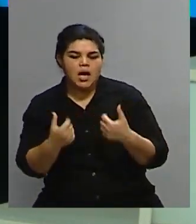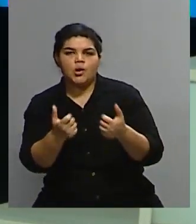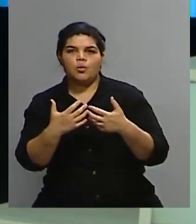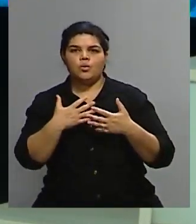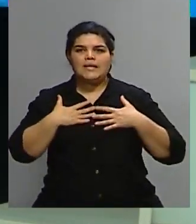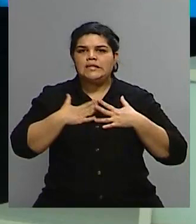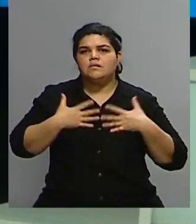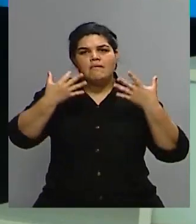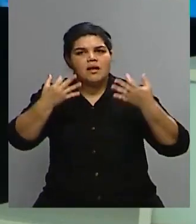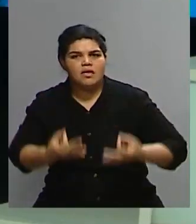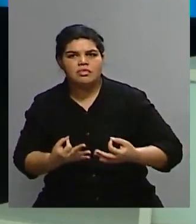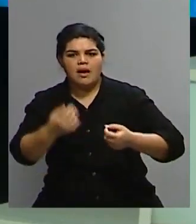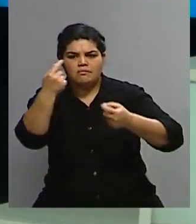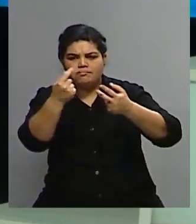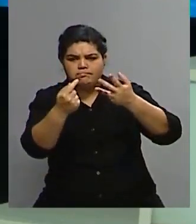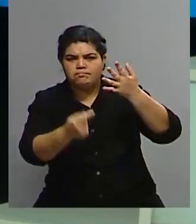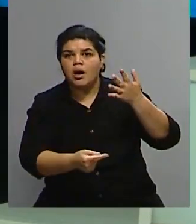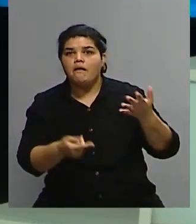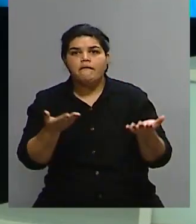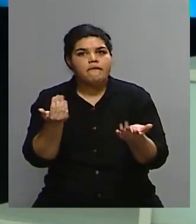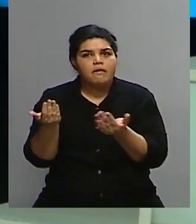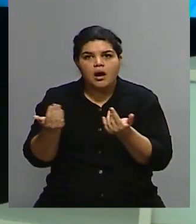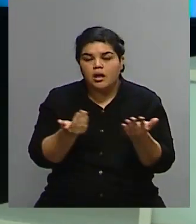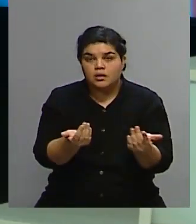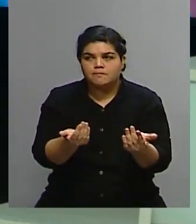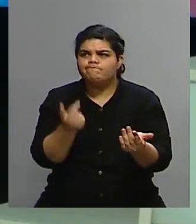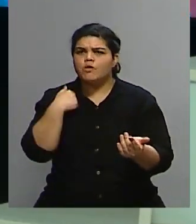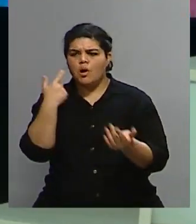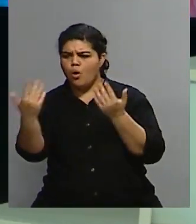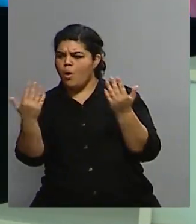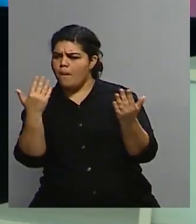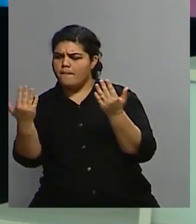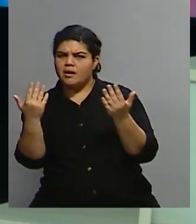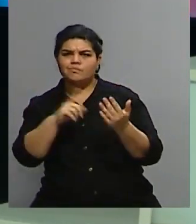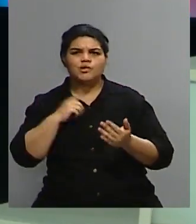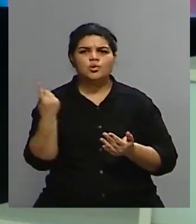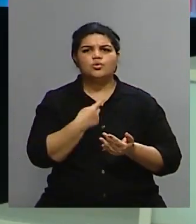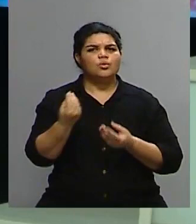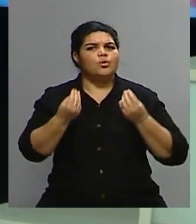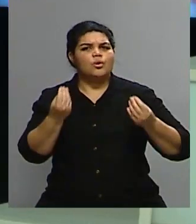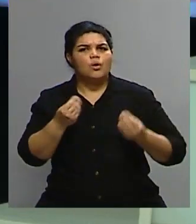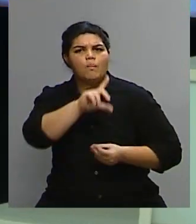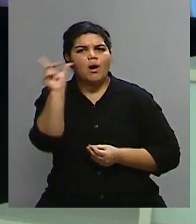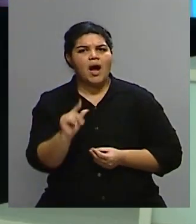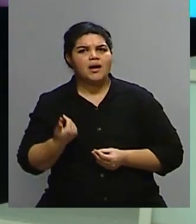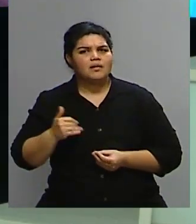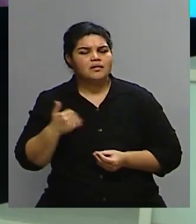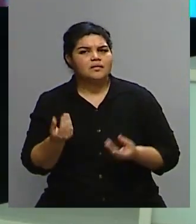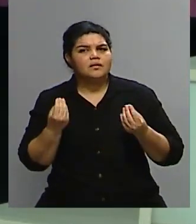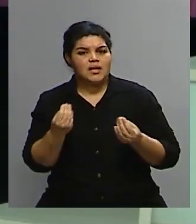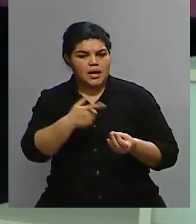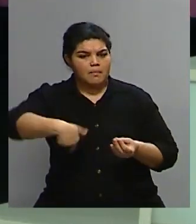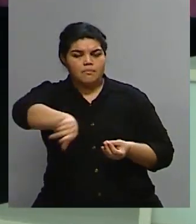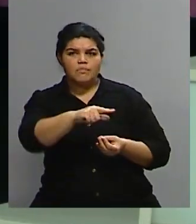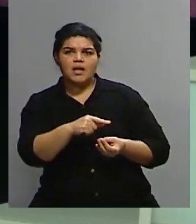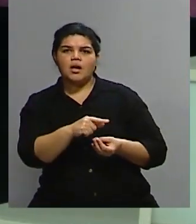uno empieza a hacer comparaciones. Entonces la pregunta, la primera, tiene que ver con eso. ¿Cómo estamos en Argentina con el trato a las personas